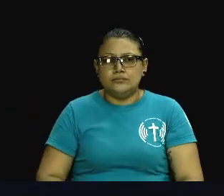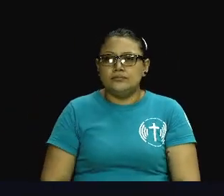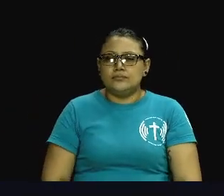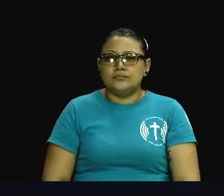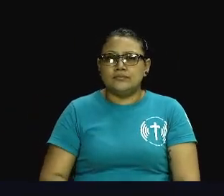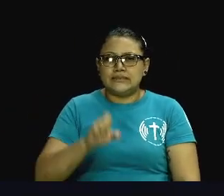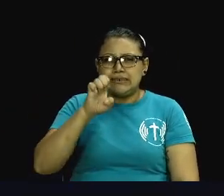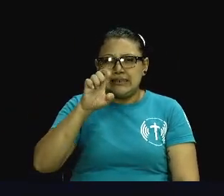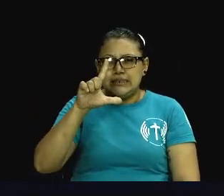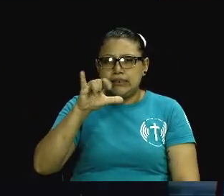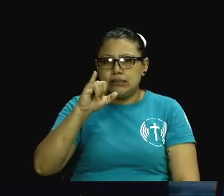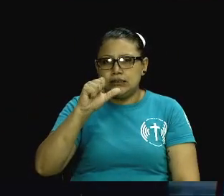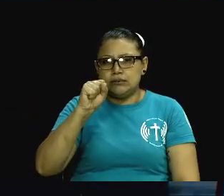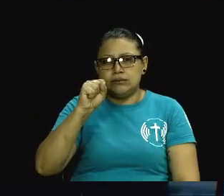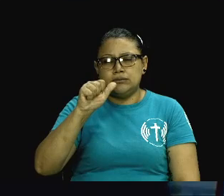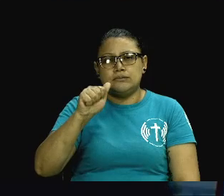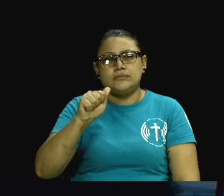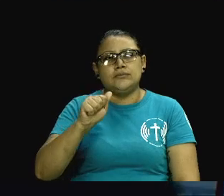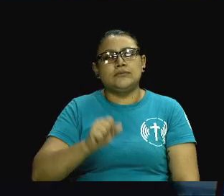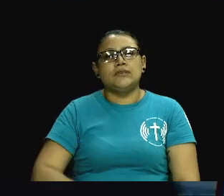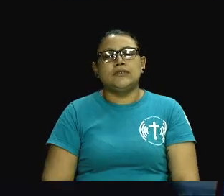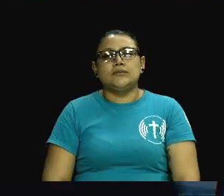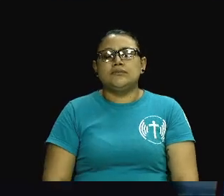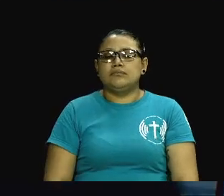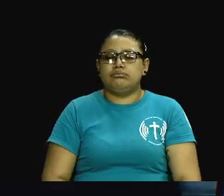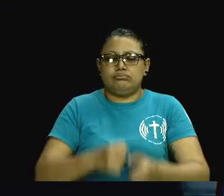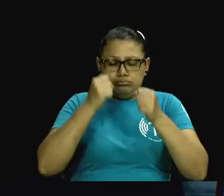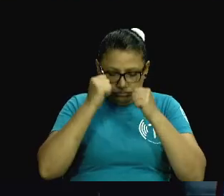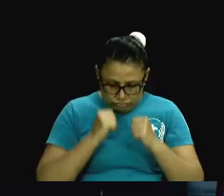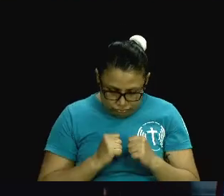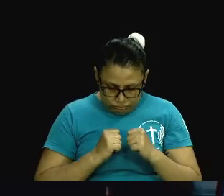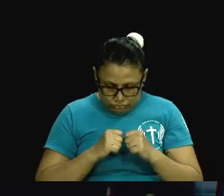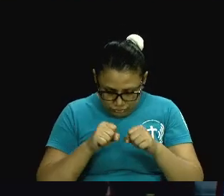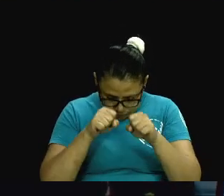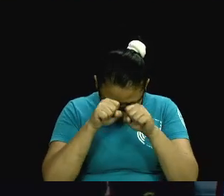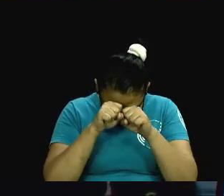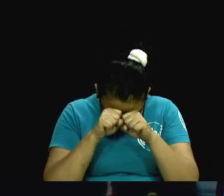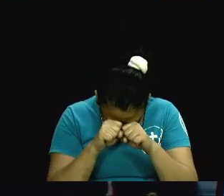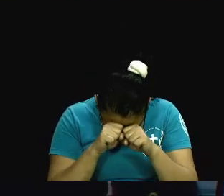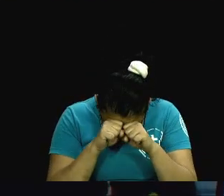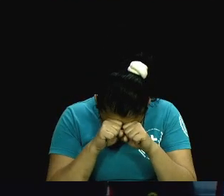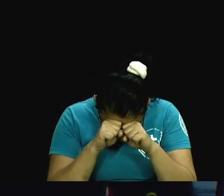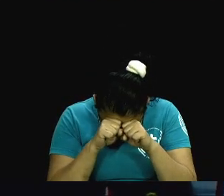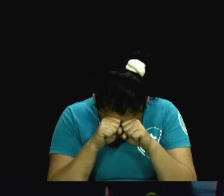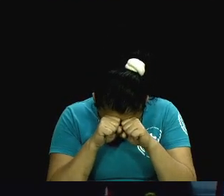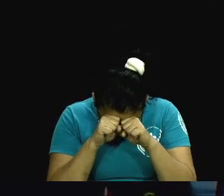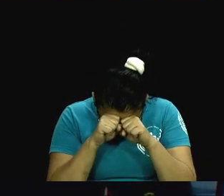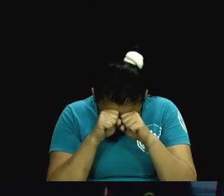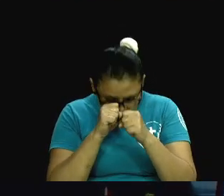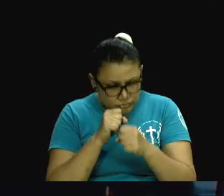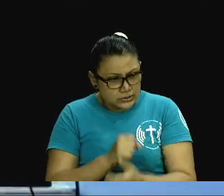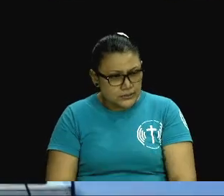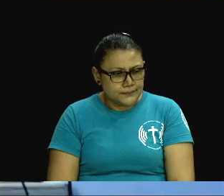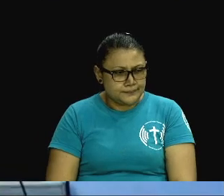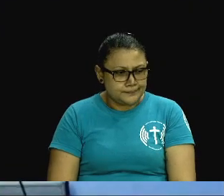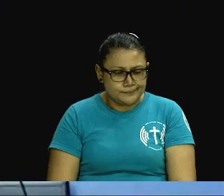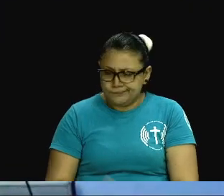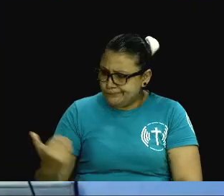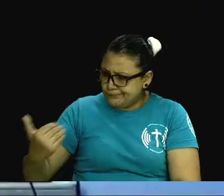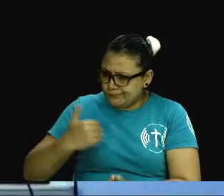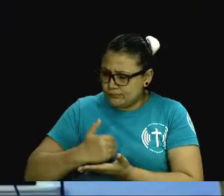día seguía orando y el día se sentaba y subía y que viste tu